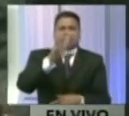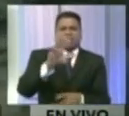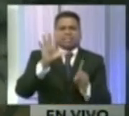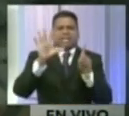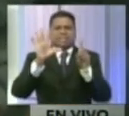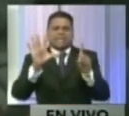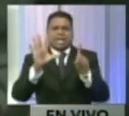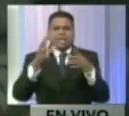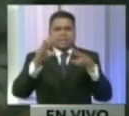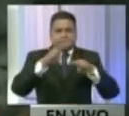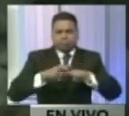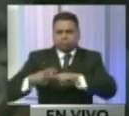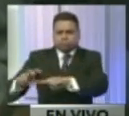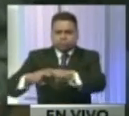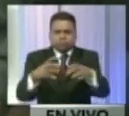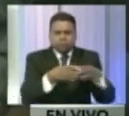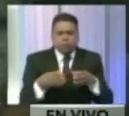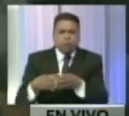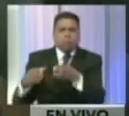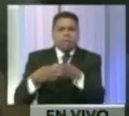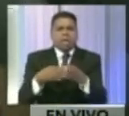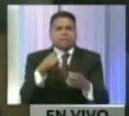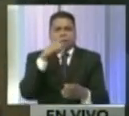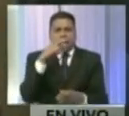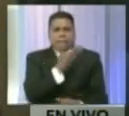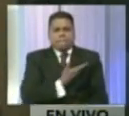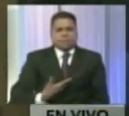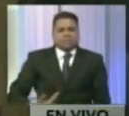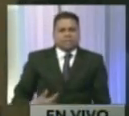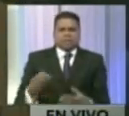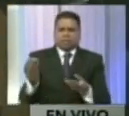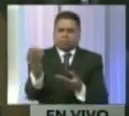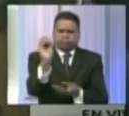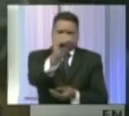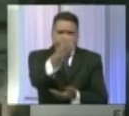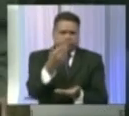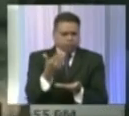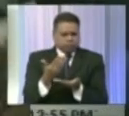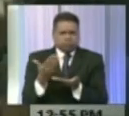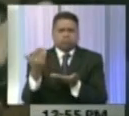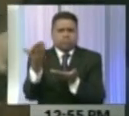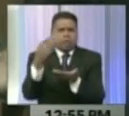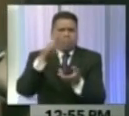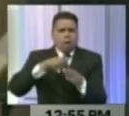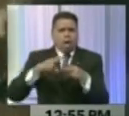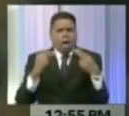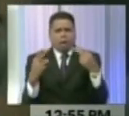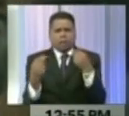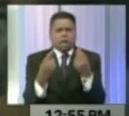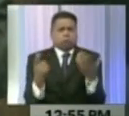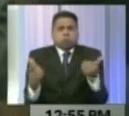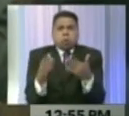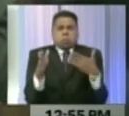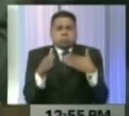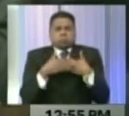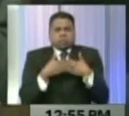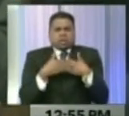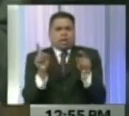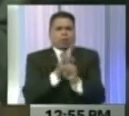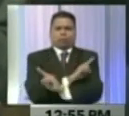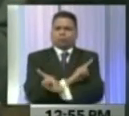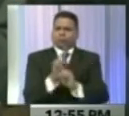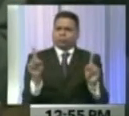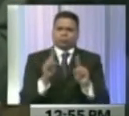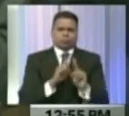plan 50... Y por eso el presidente Maduro convocó a todos el que quiera. Fíjense que no está cerrado el Consejo de Economía